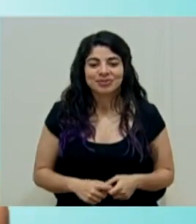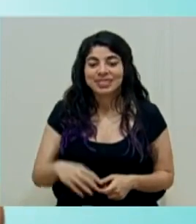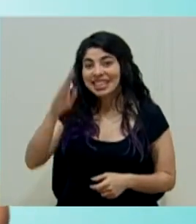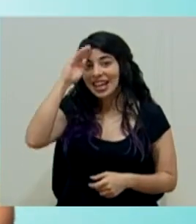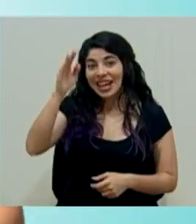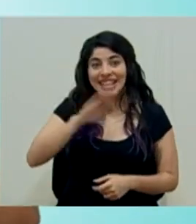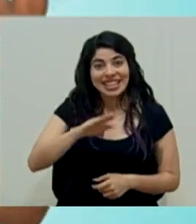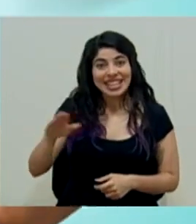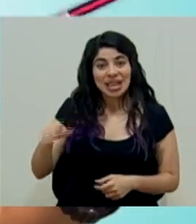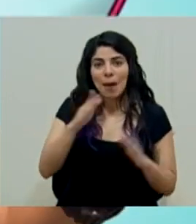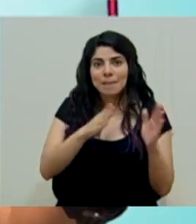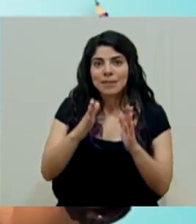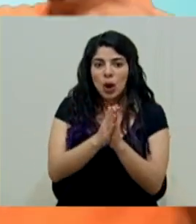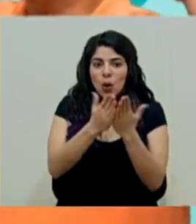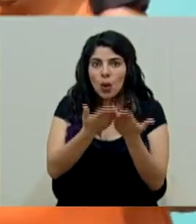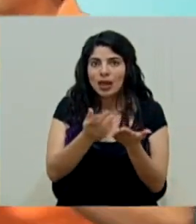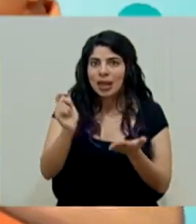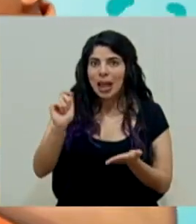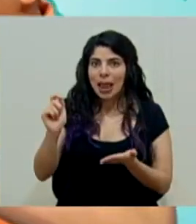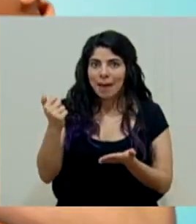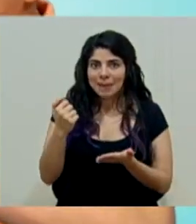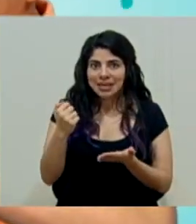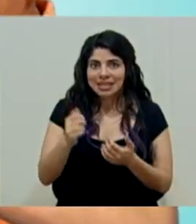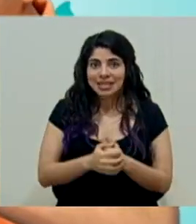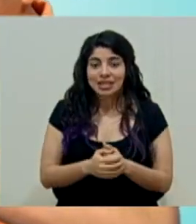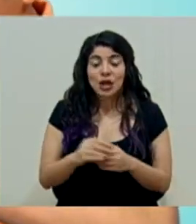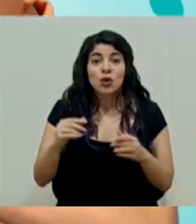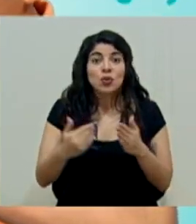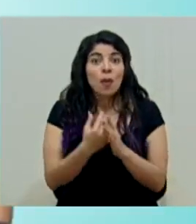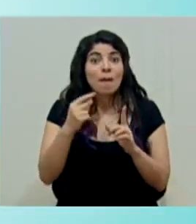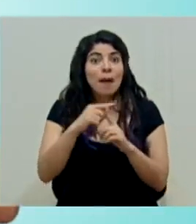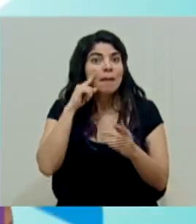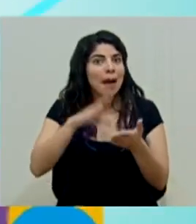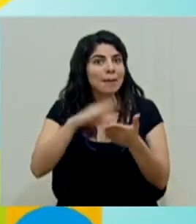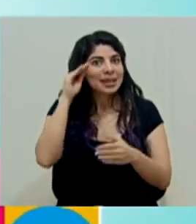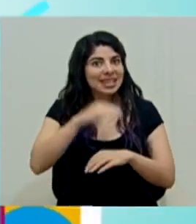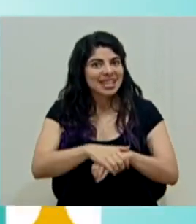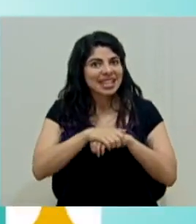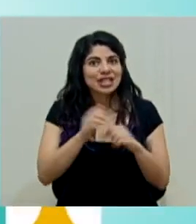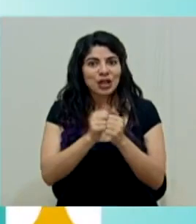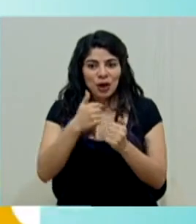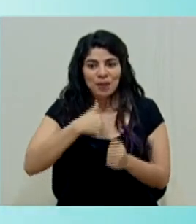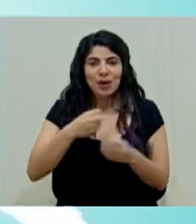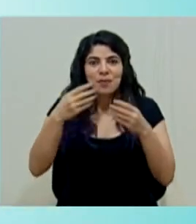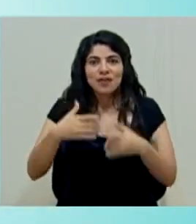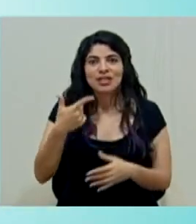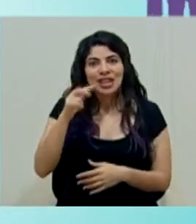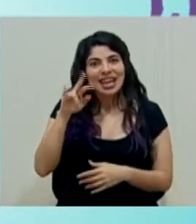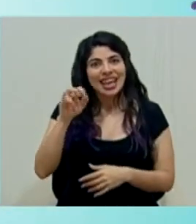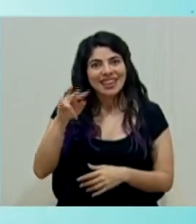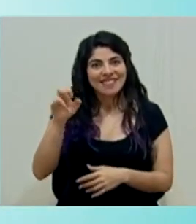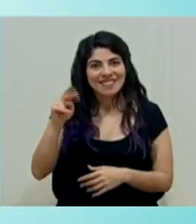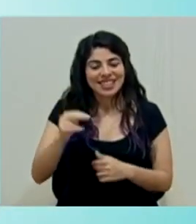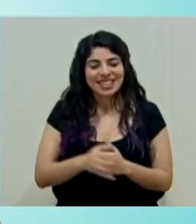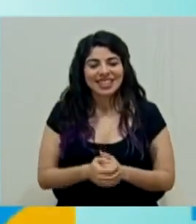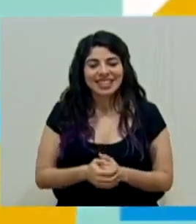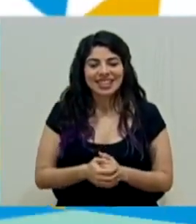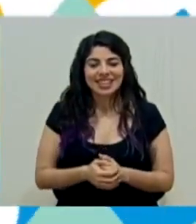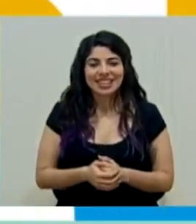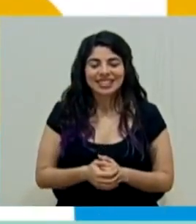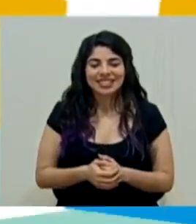kids, preparen cuaderno y lápiz. You will learn to speak English with me, Teacher Graven. Right,